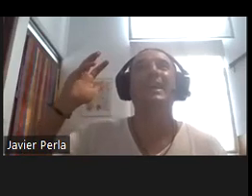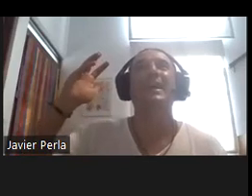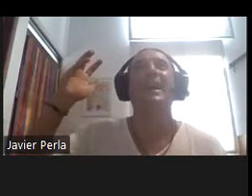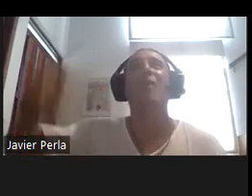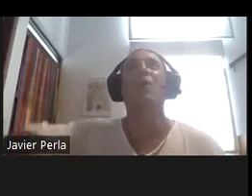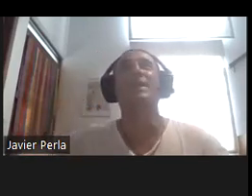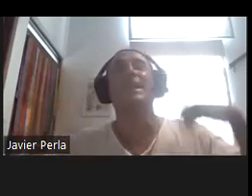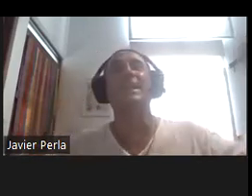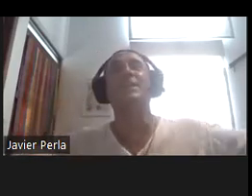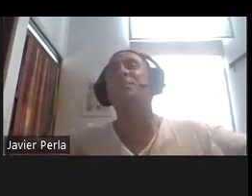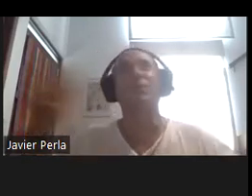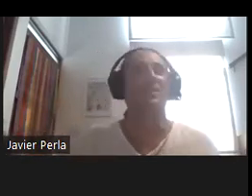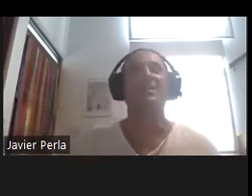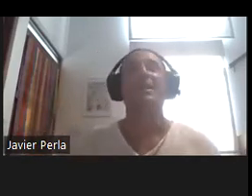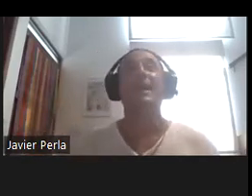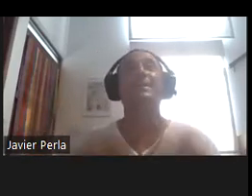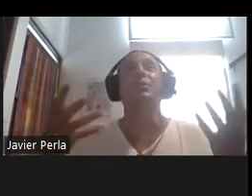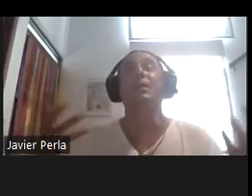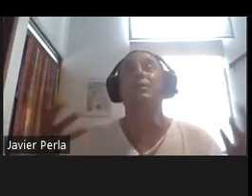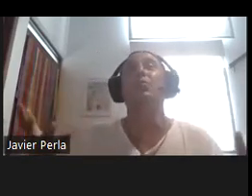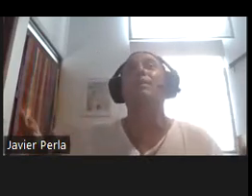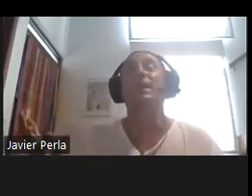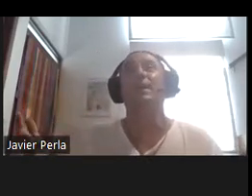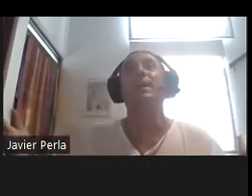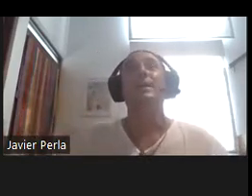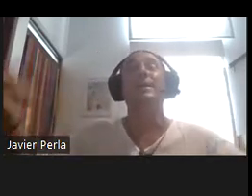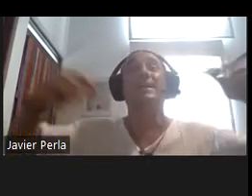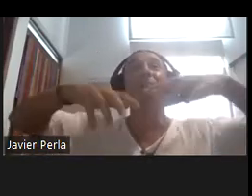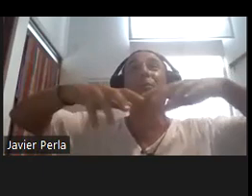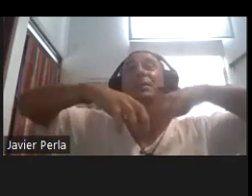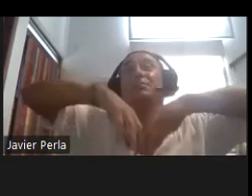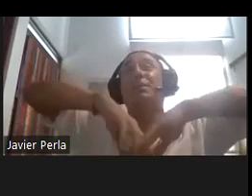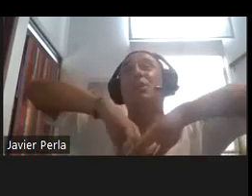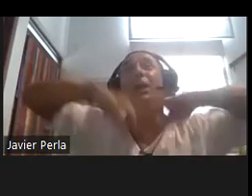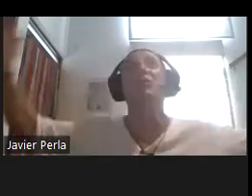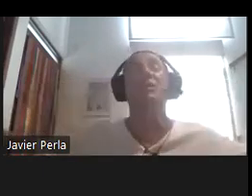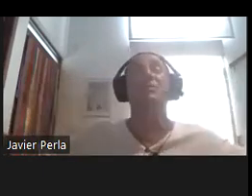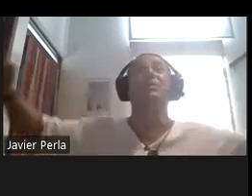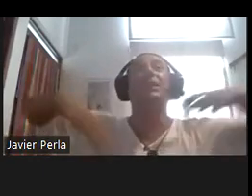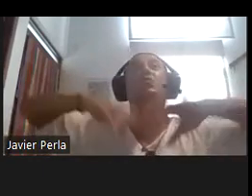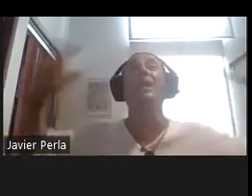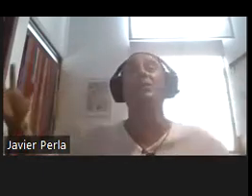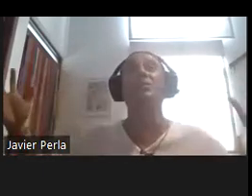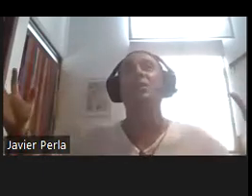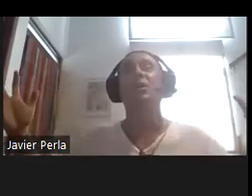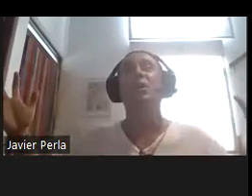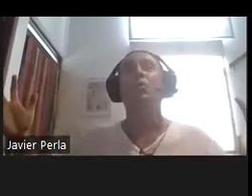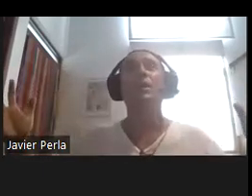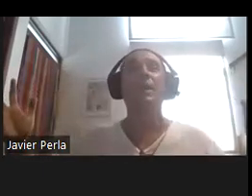de agua, de energía, no importa, entra a su empresa y están pues los caños abiertos, está